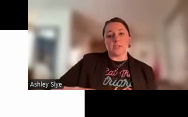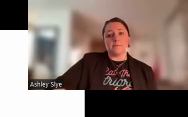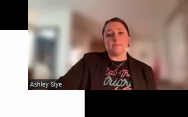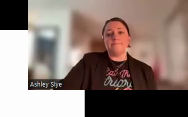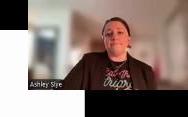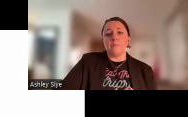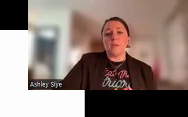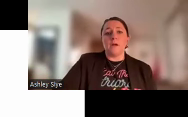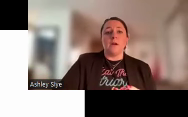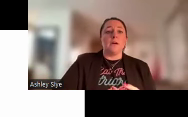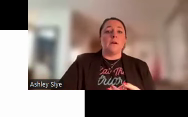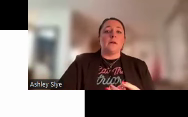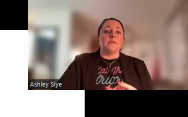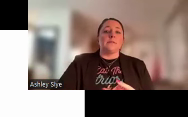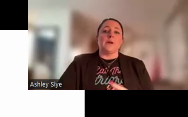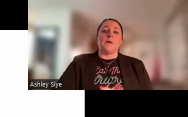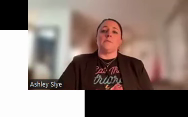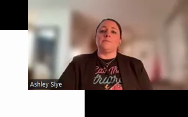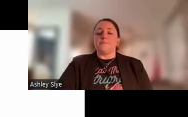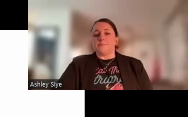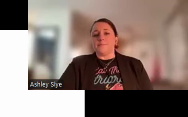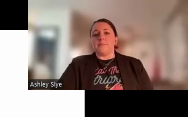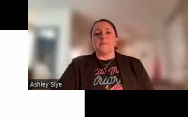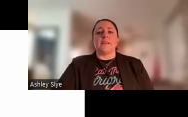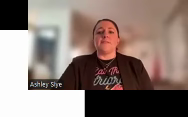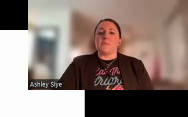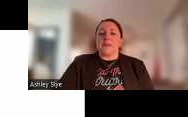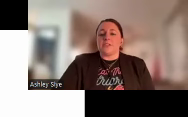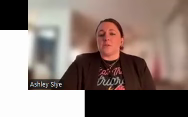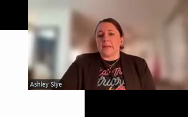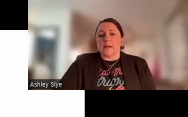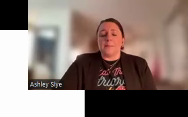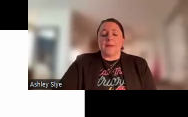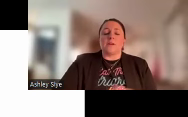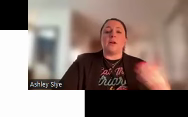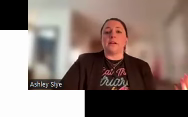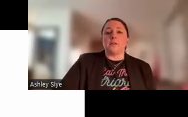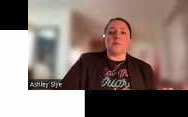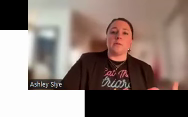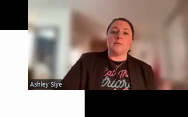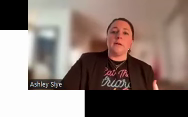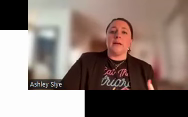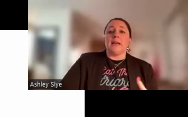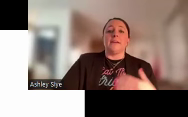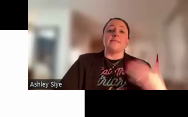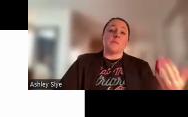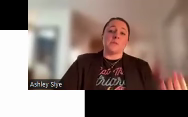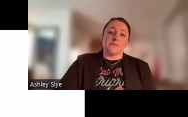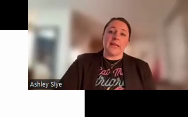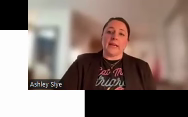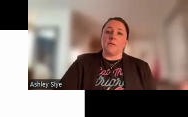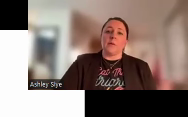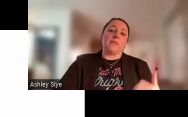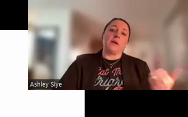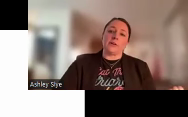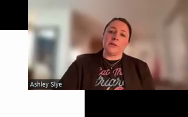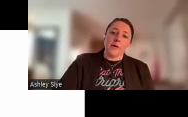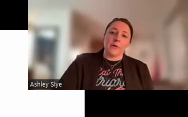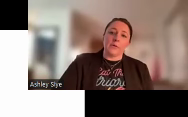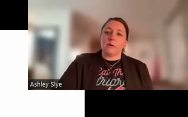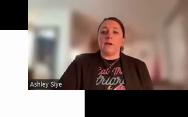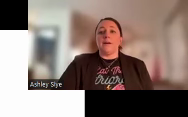a lo mejor no pensaron en la seguridad en su trabajo. Finalmente, a lo largo del proceso, el sobreviviente es quien debe dirigir